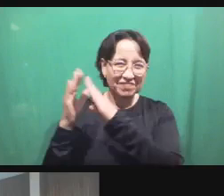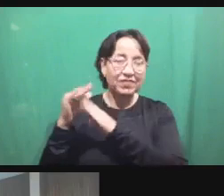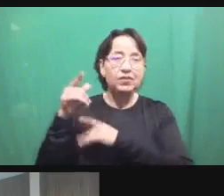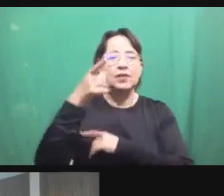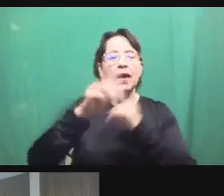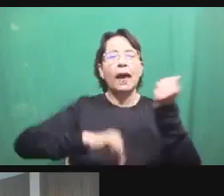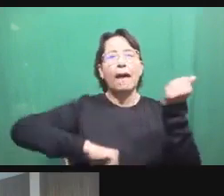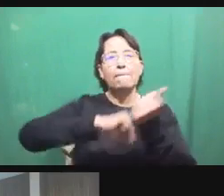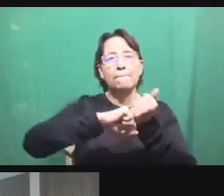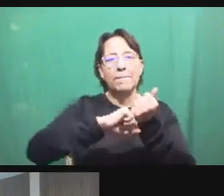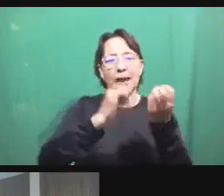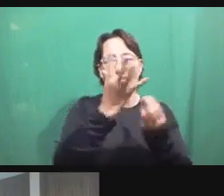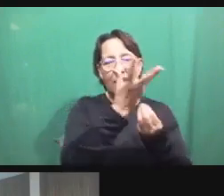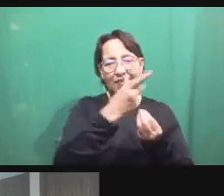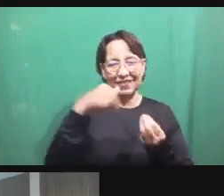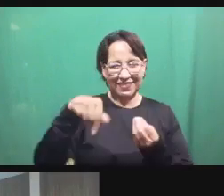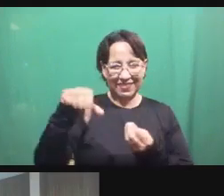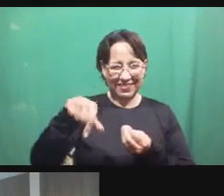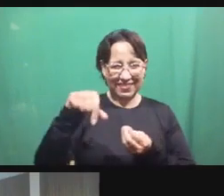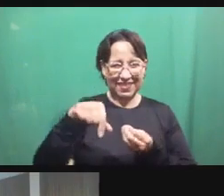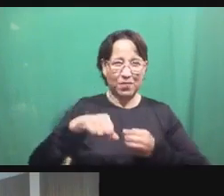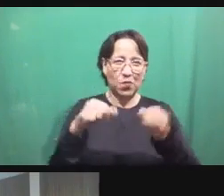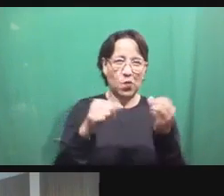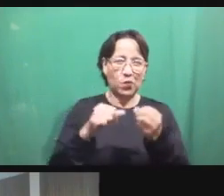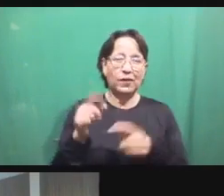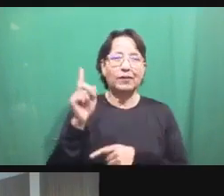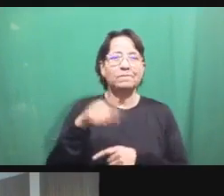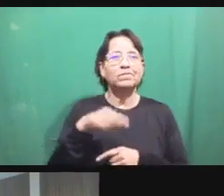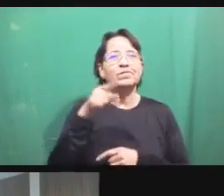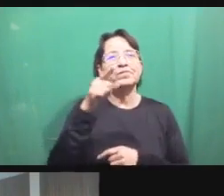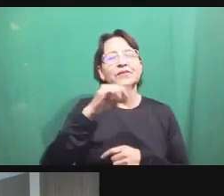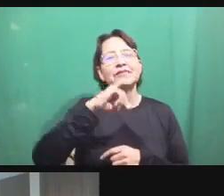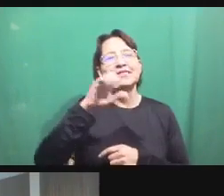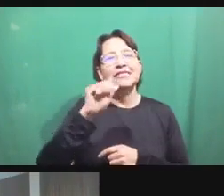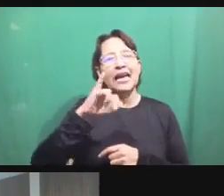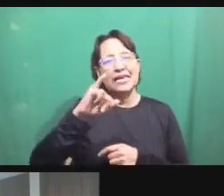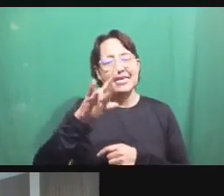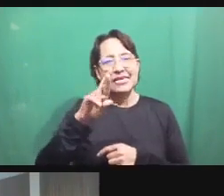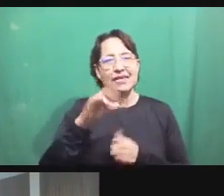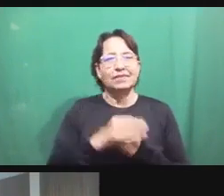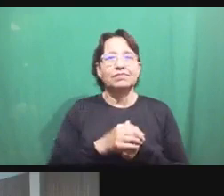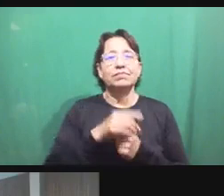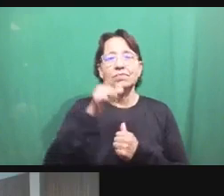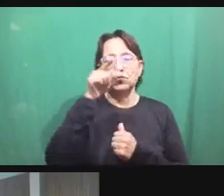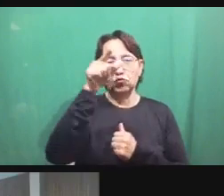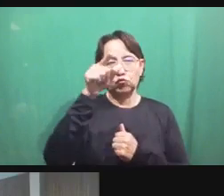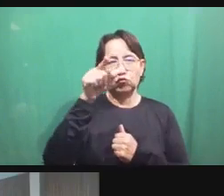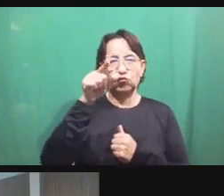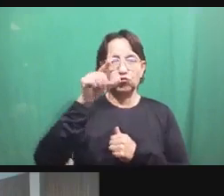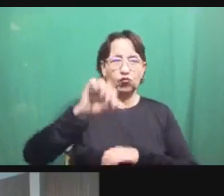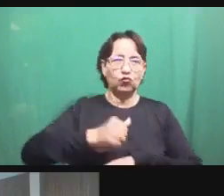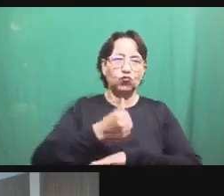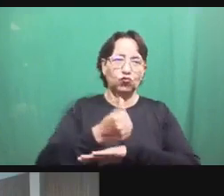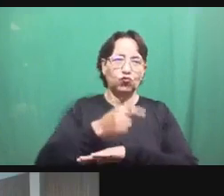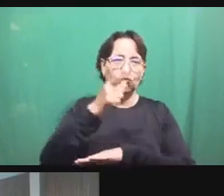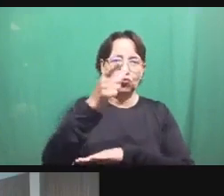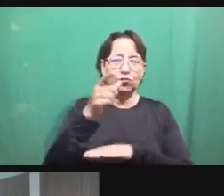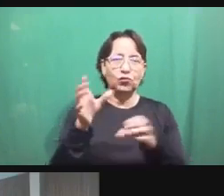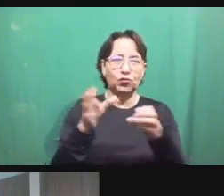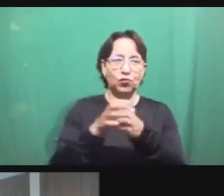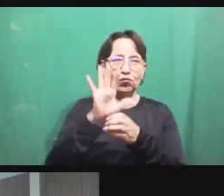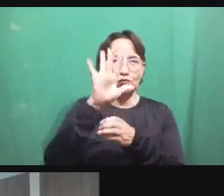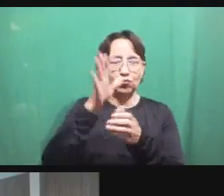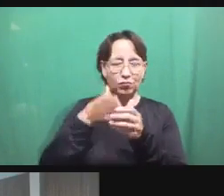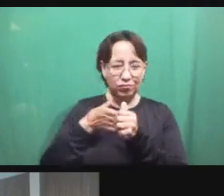gremio de artistas en la ciudad. Yair Dimaté es cofundador y representante de Capital Graffiti Tours. Él es guía